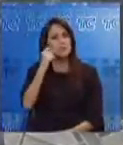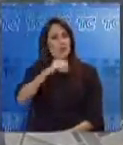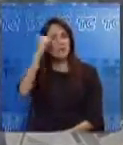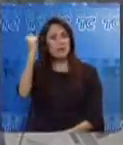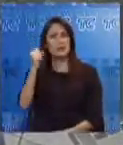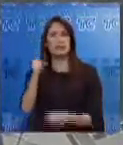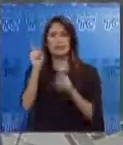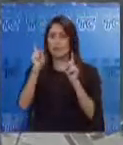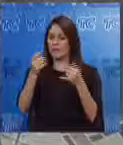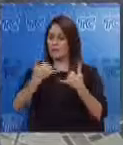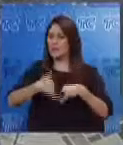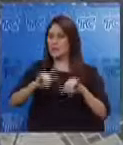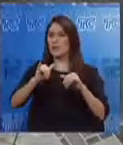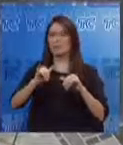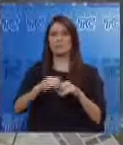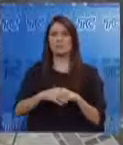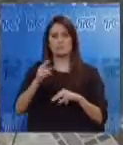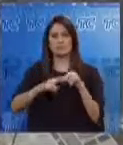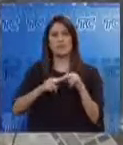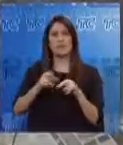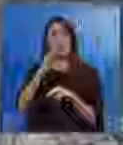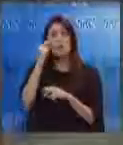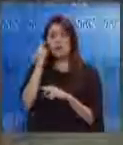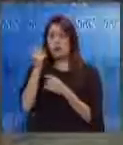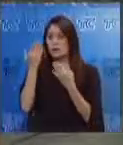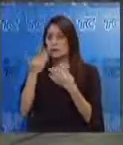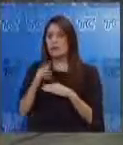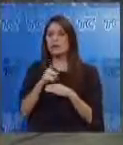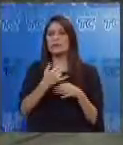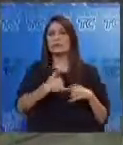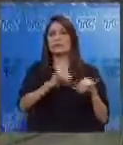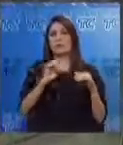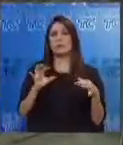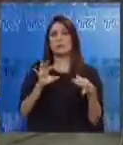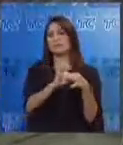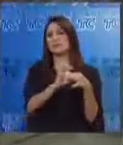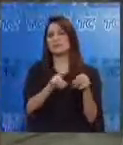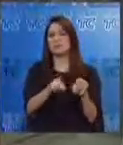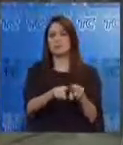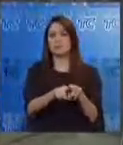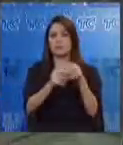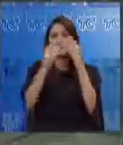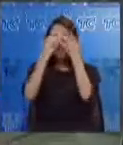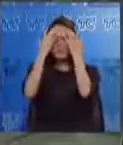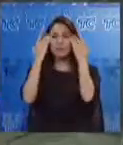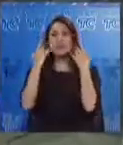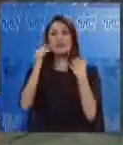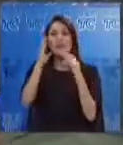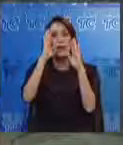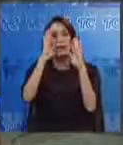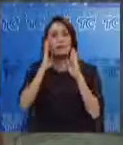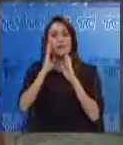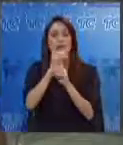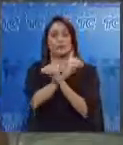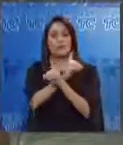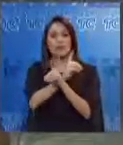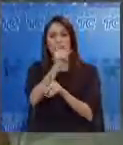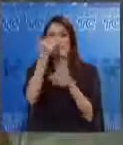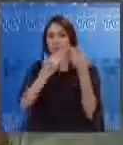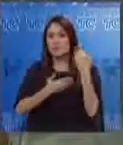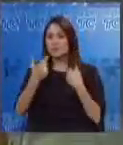tiene que continuar la obra que dejarlo correr hay una persona así que se preocupa por la boca capacitados